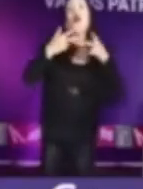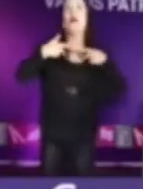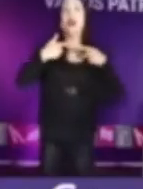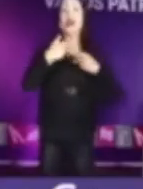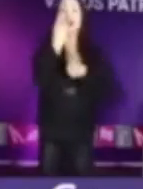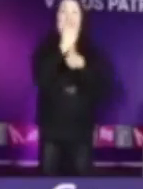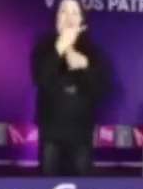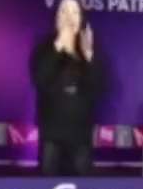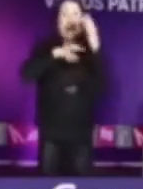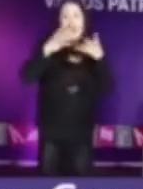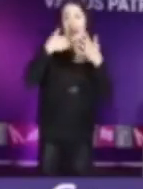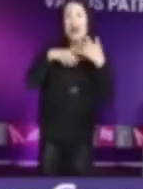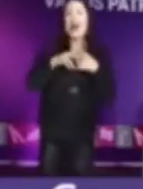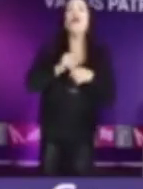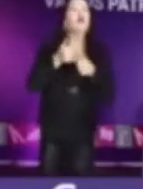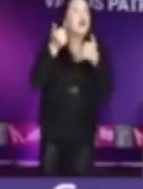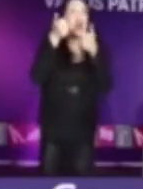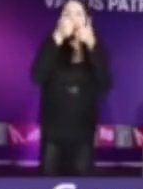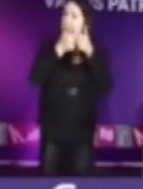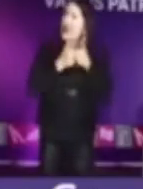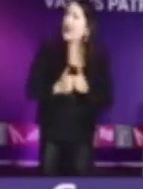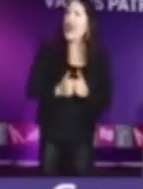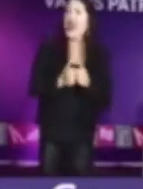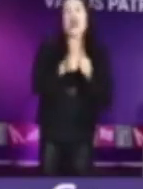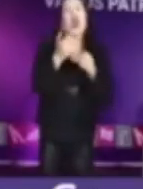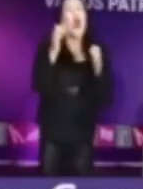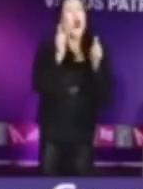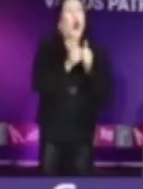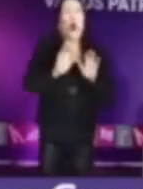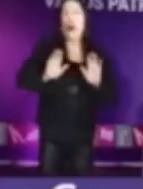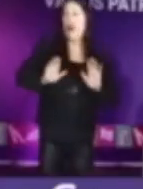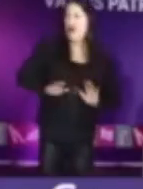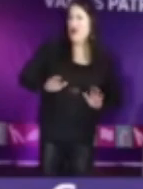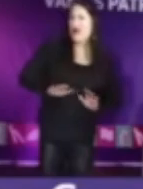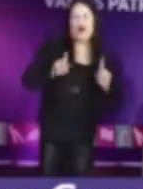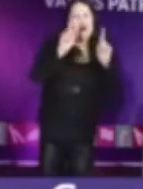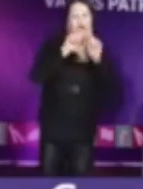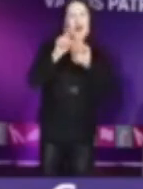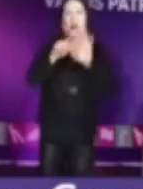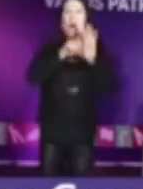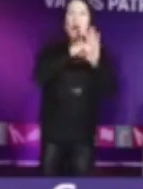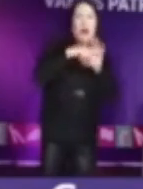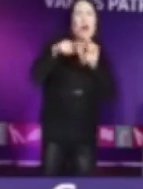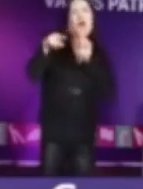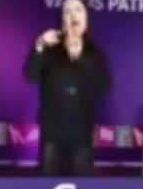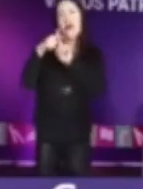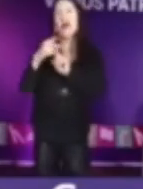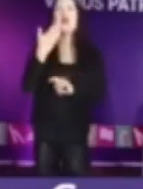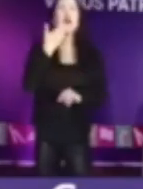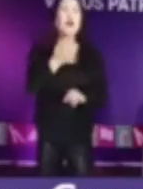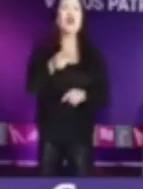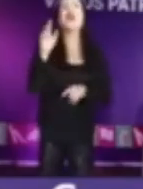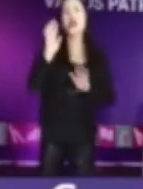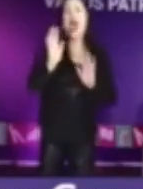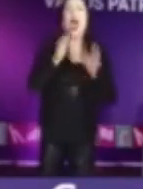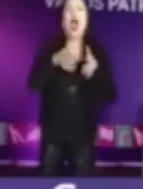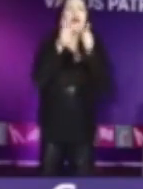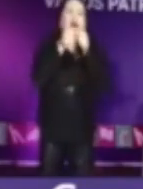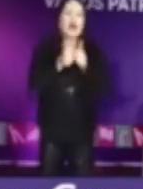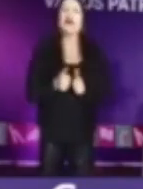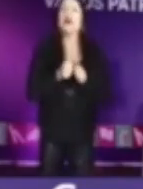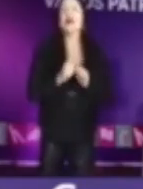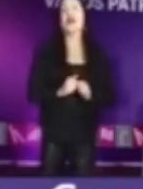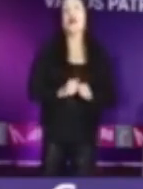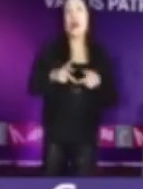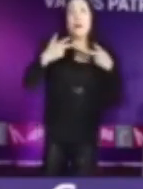sus virtudes, con todos y sus defectos. Y yo creo que qué bueno que ya están ahí, gente como Rafa,